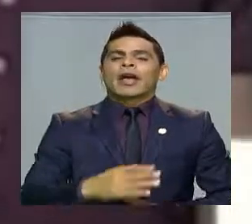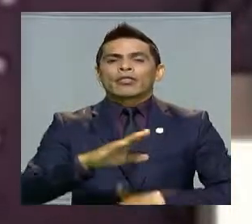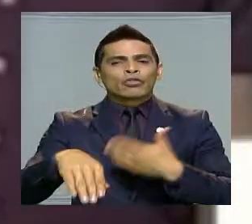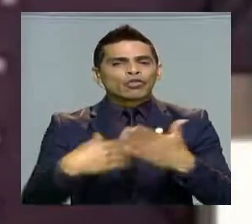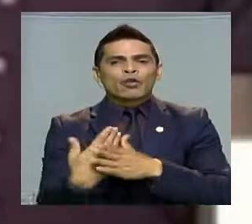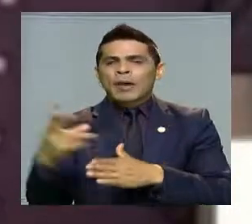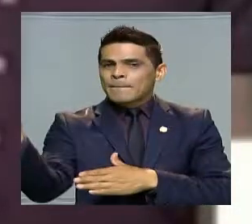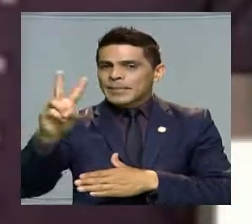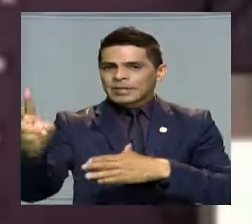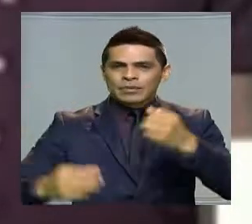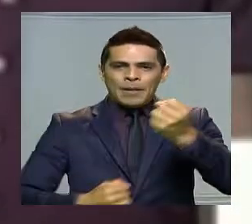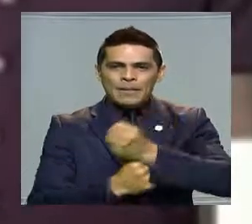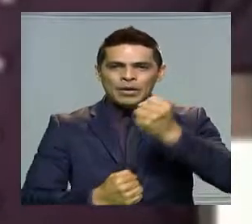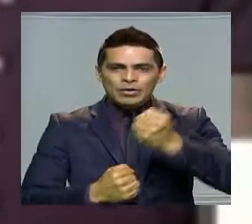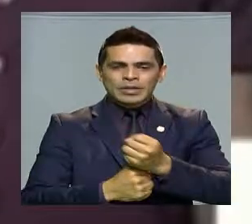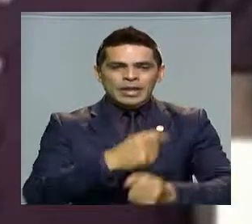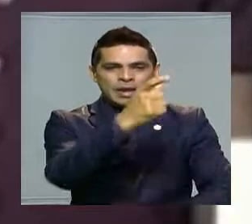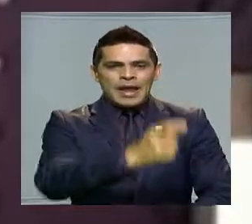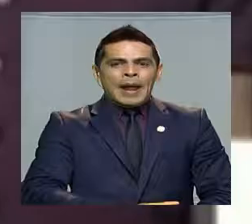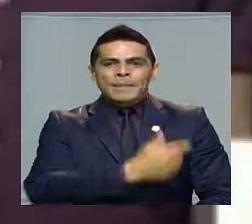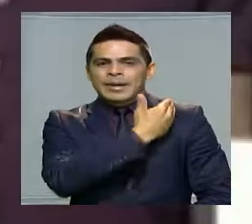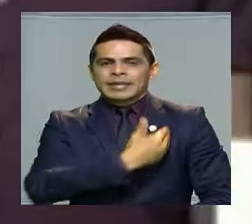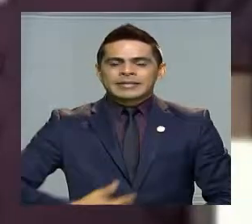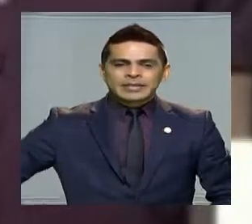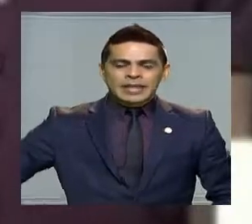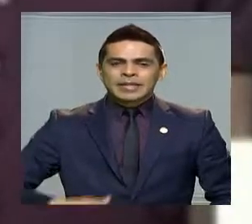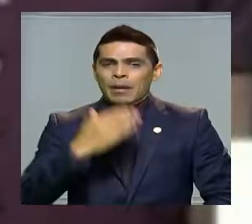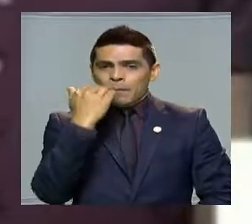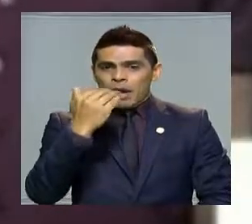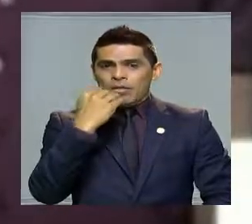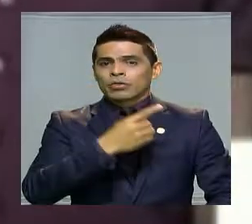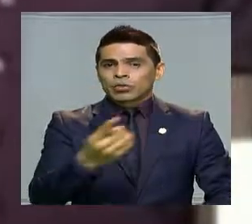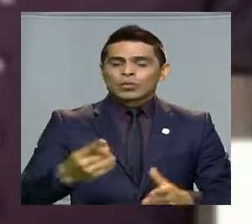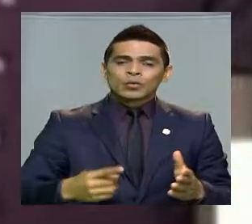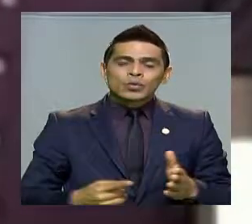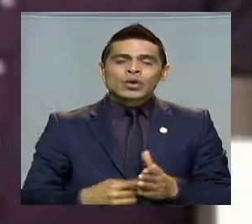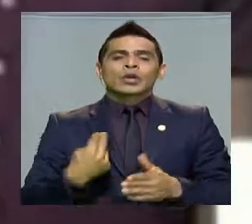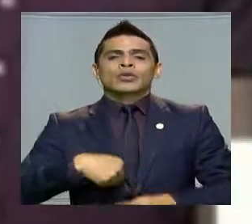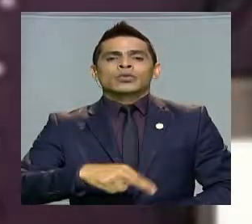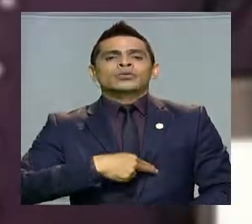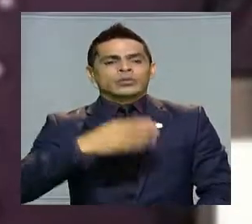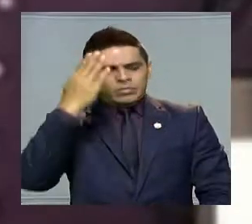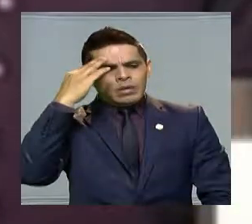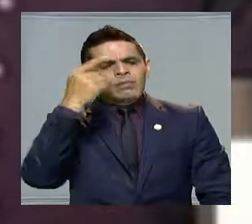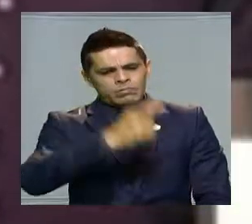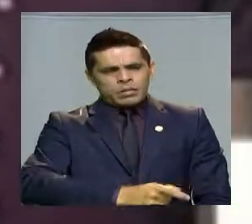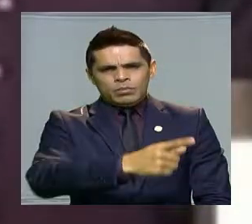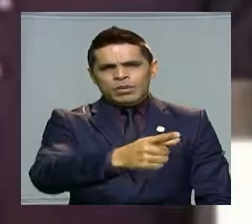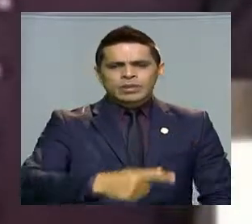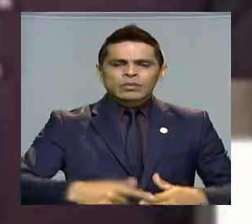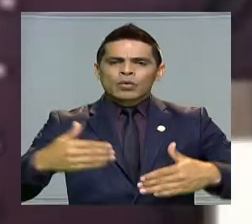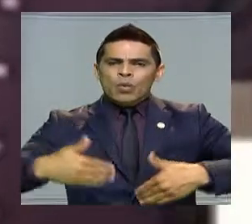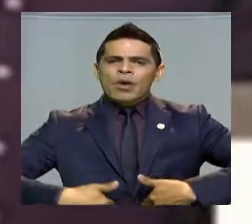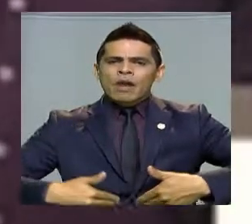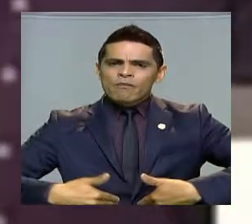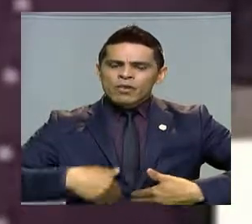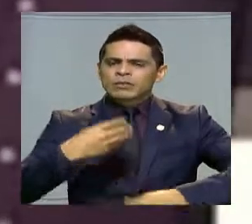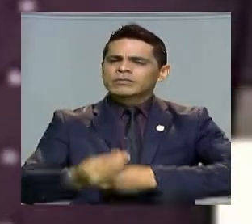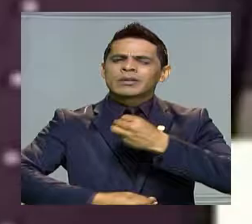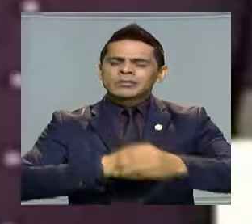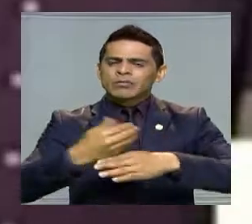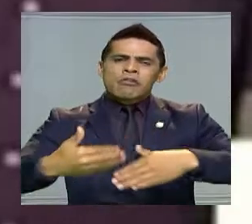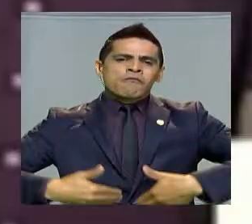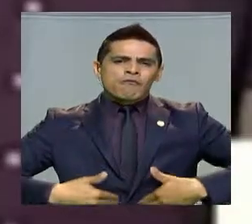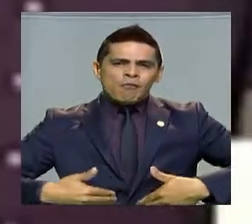justamente apoyar a nuestro presidente Nicolás Maduro, a quien reconocemos viene haciendo un enorme esfuerzo en medio